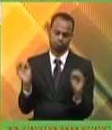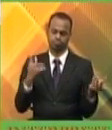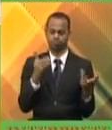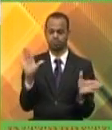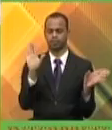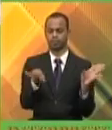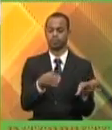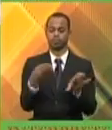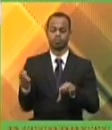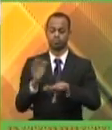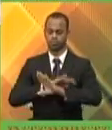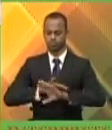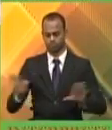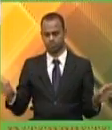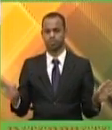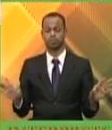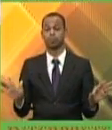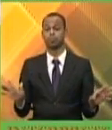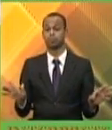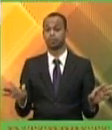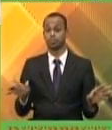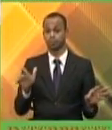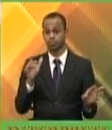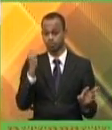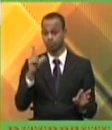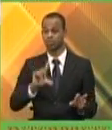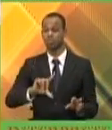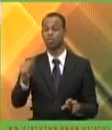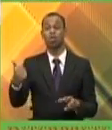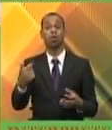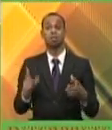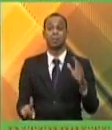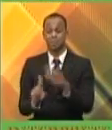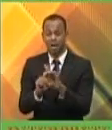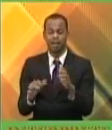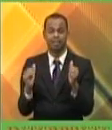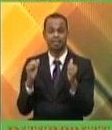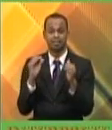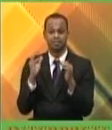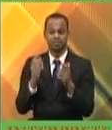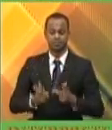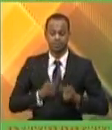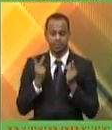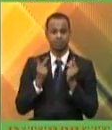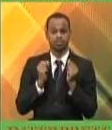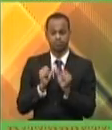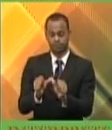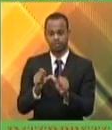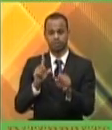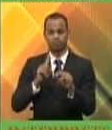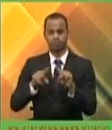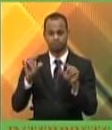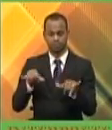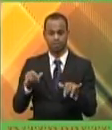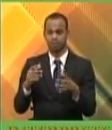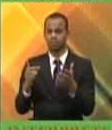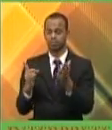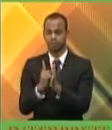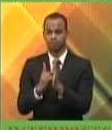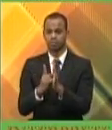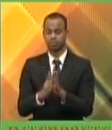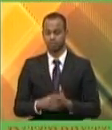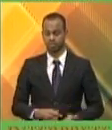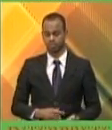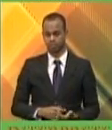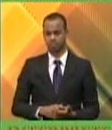salieron de la lista el problema es la cantidad de gente discapacitada que dejan eso accidente detrás de matar